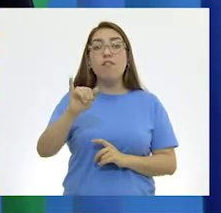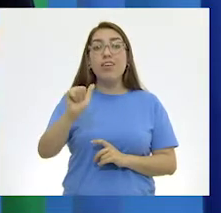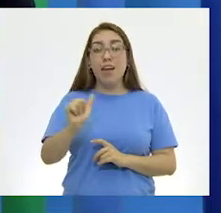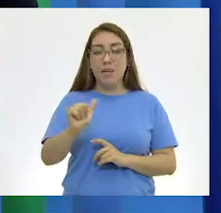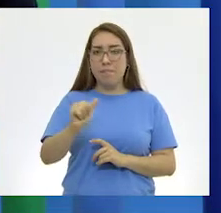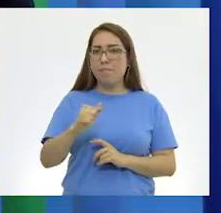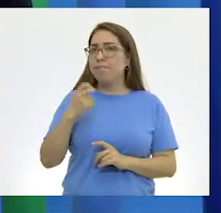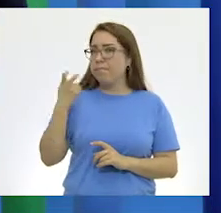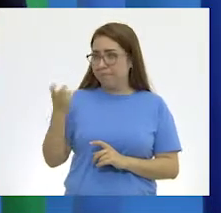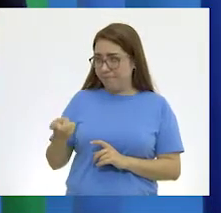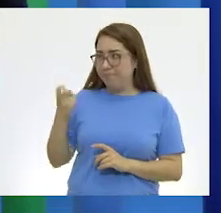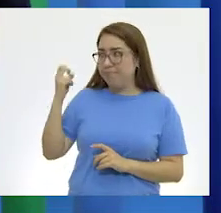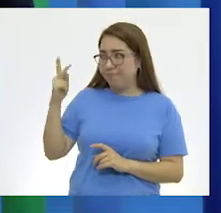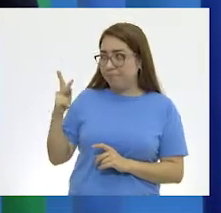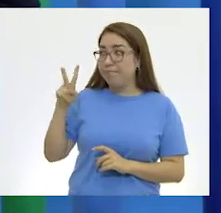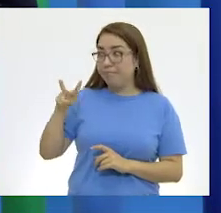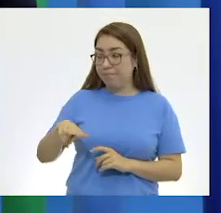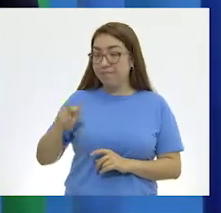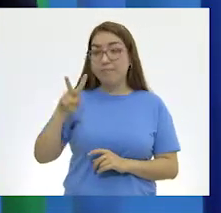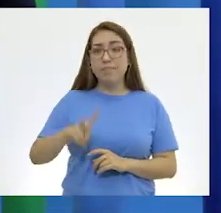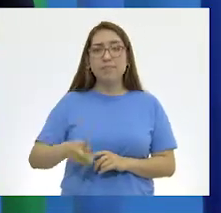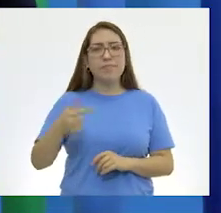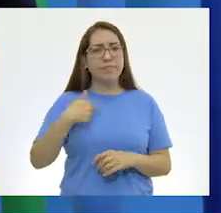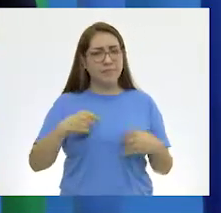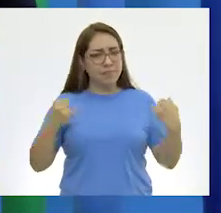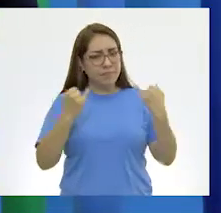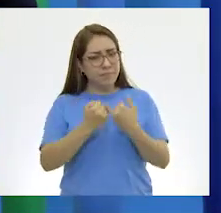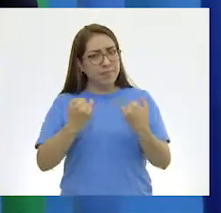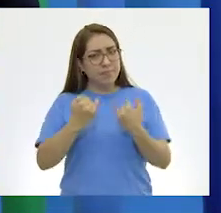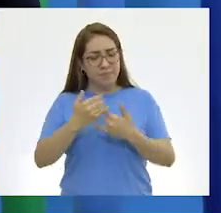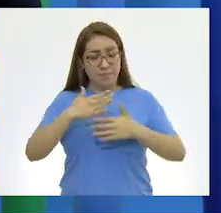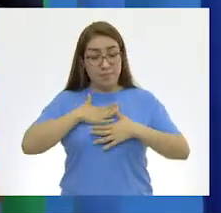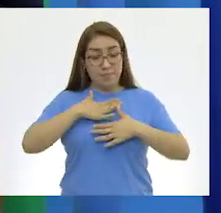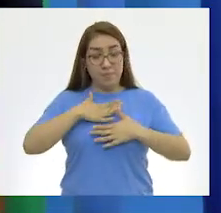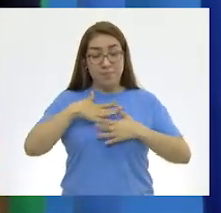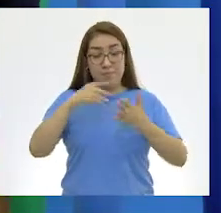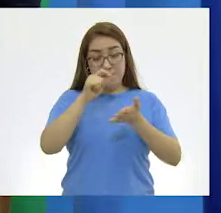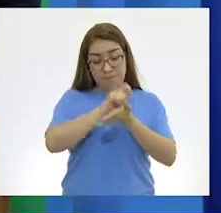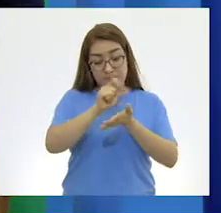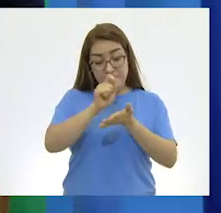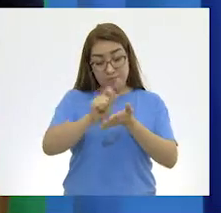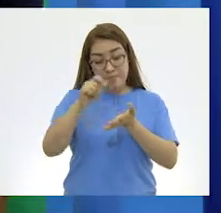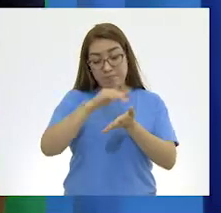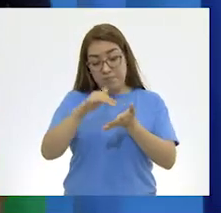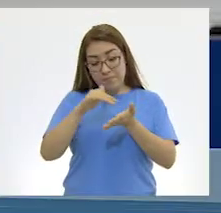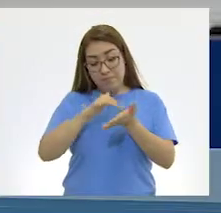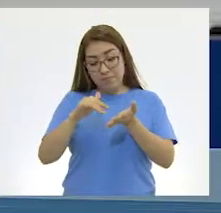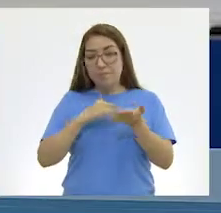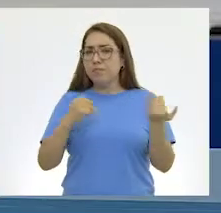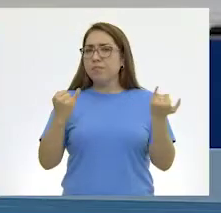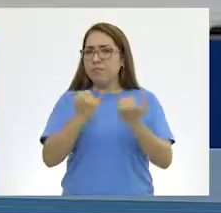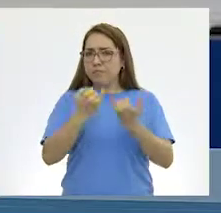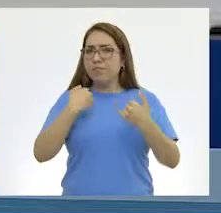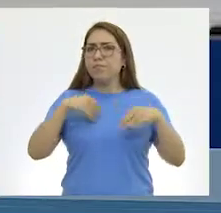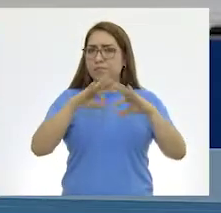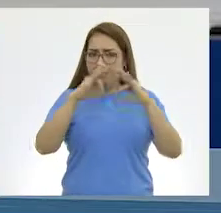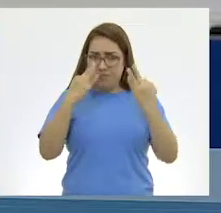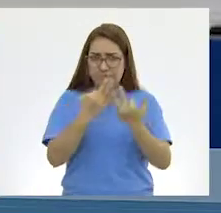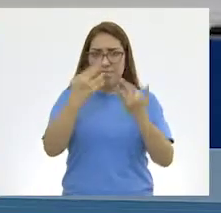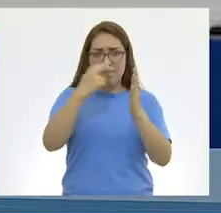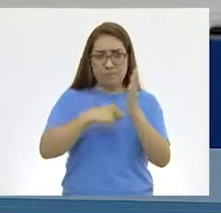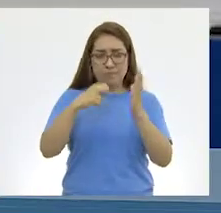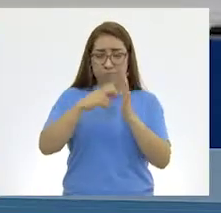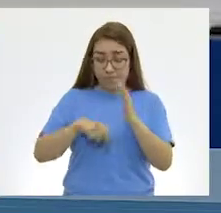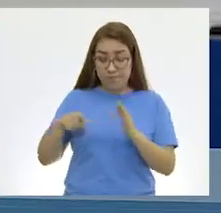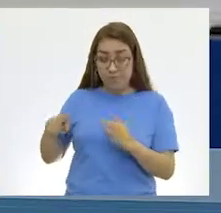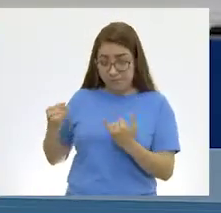mostrado aquí, yo también he ido dando forma a mi propio texto y Raulito también, ¿verdad? Sí, claro que sí. Y